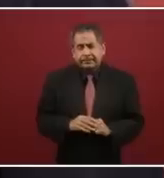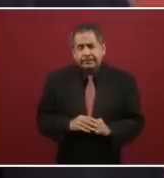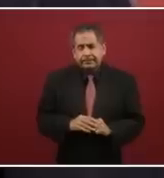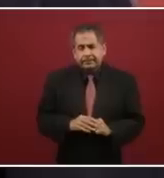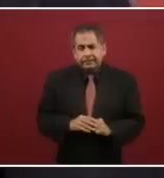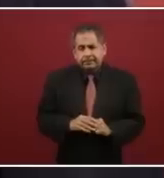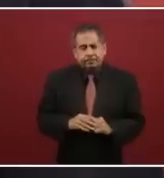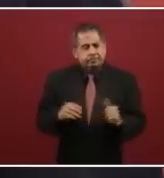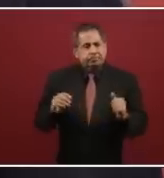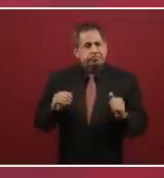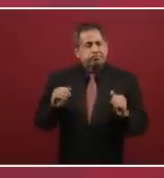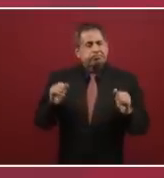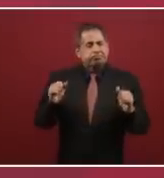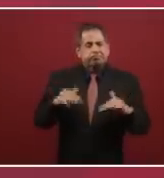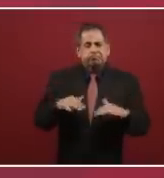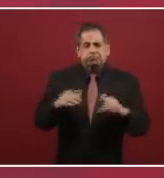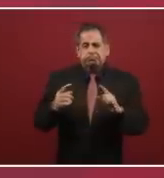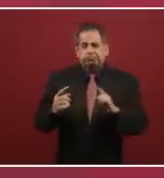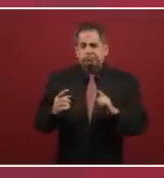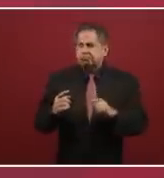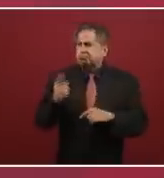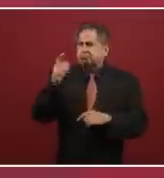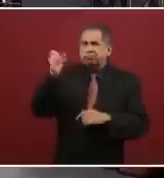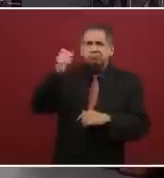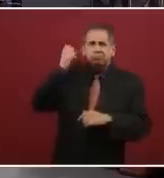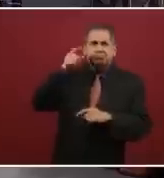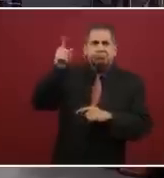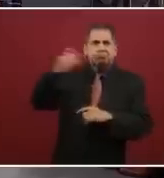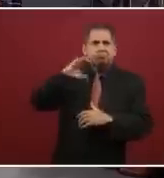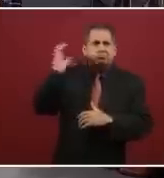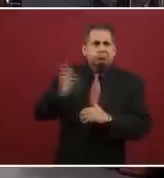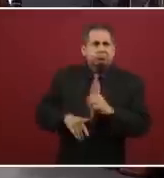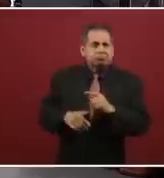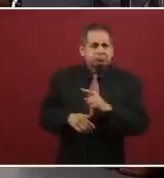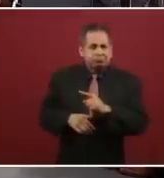El encuentro termina,